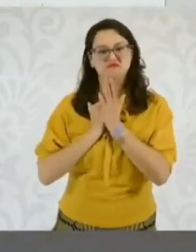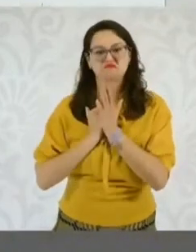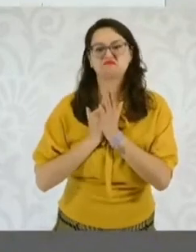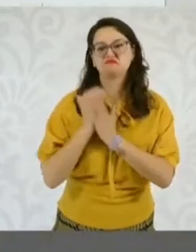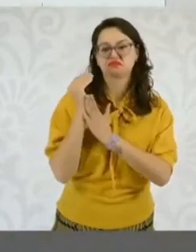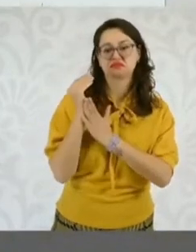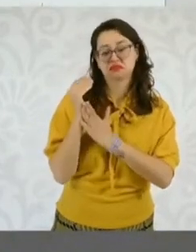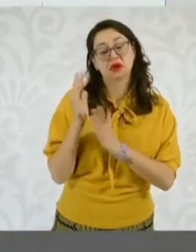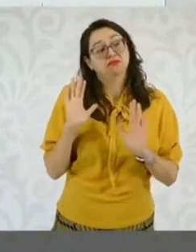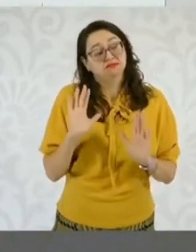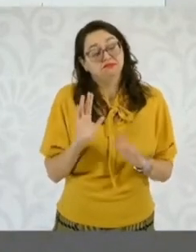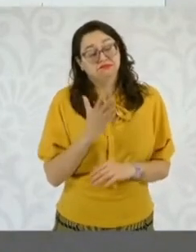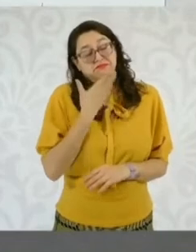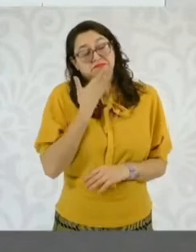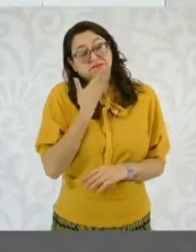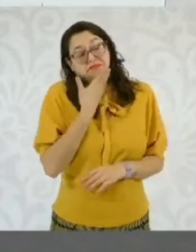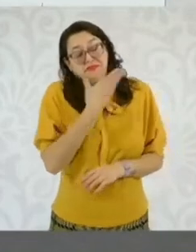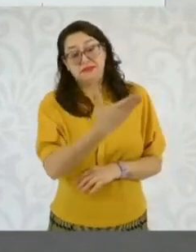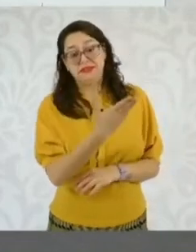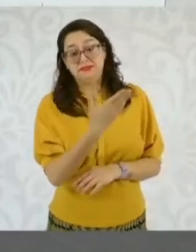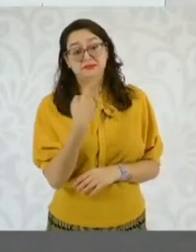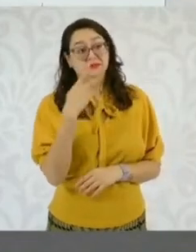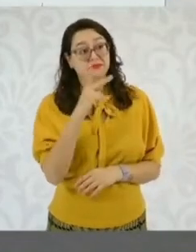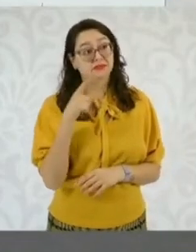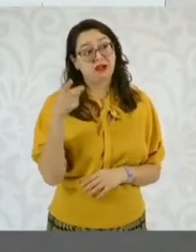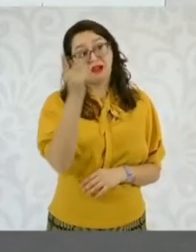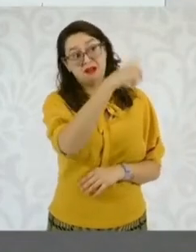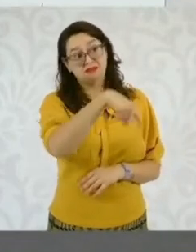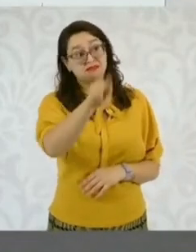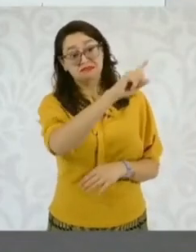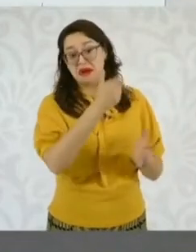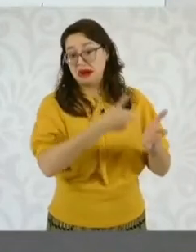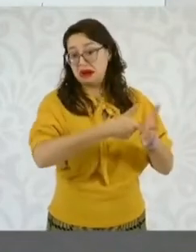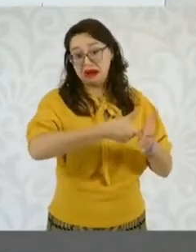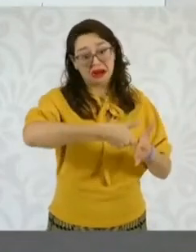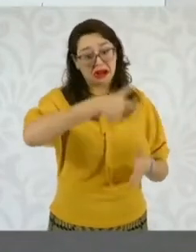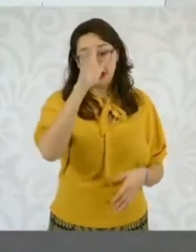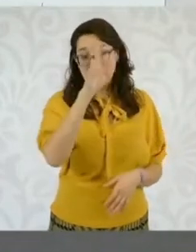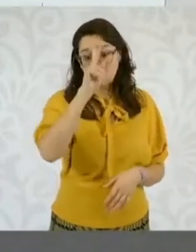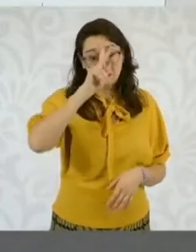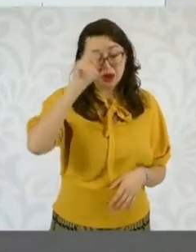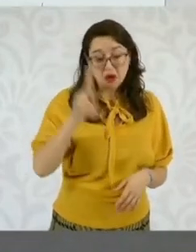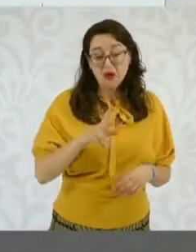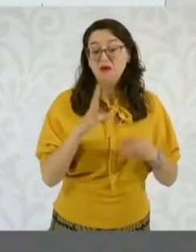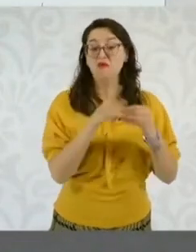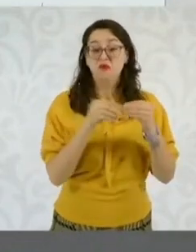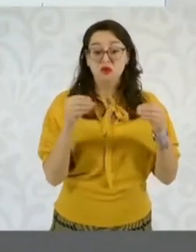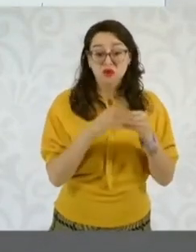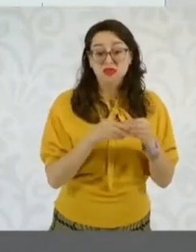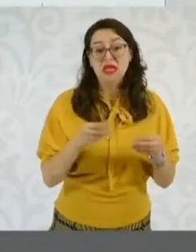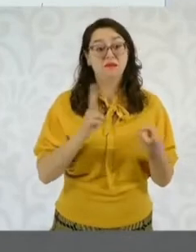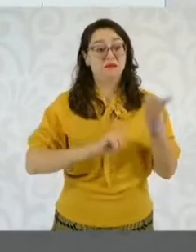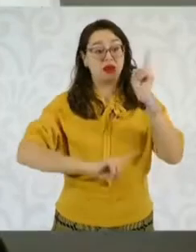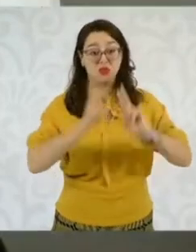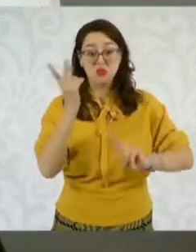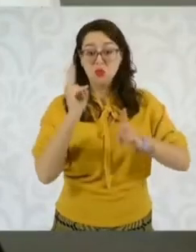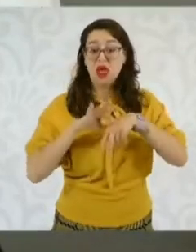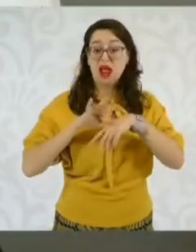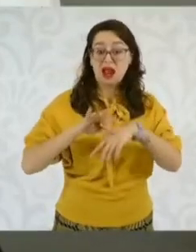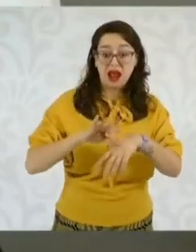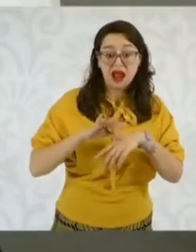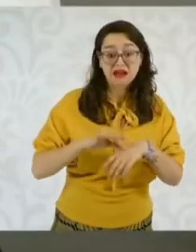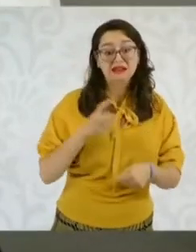y esto sí para todos. Supermercados, todo lo que es frutas, verduras, carne y cerveza. Si vas